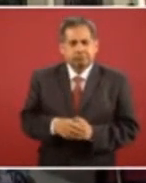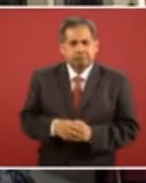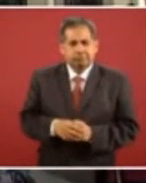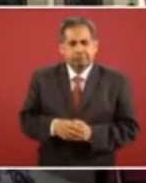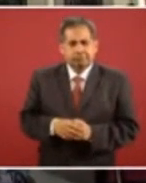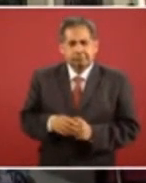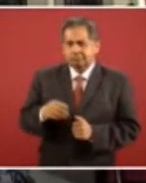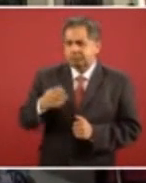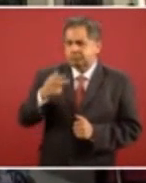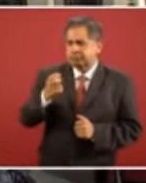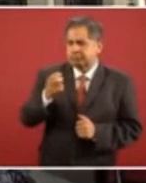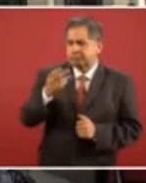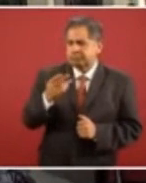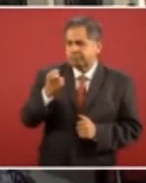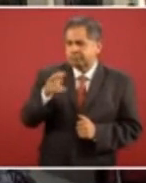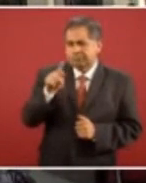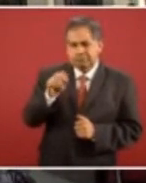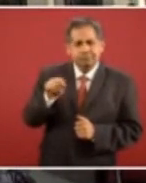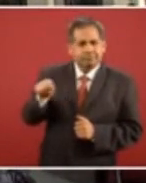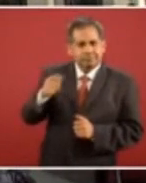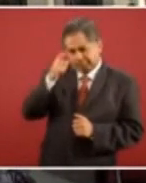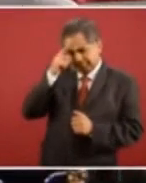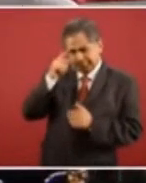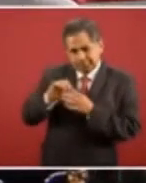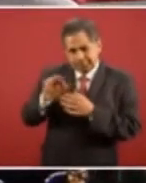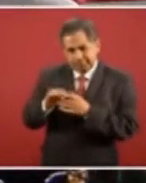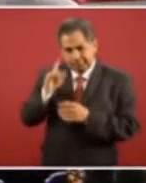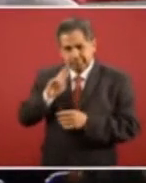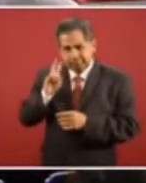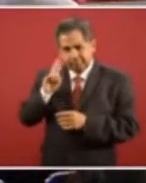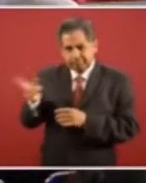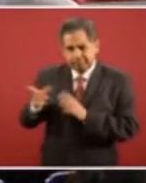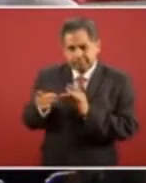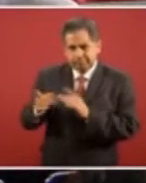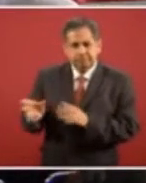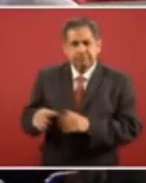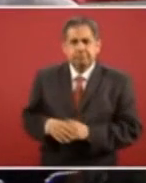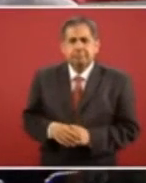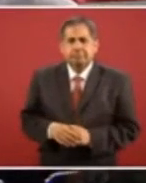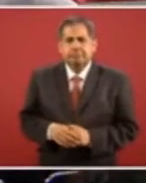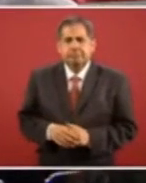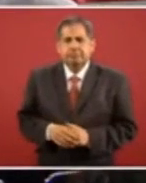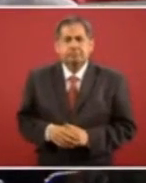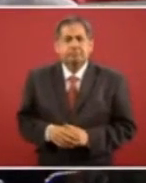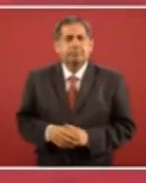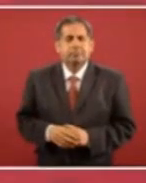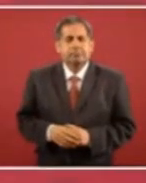de Bertolt Brecht, sí. A ver, vamos.